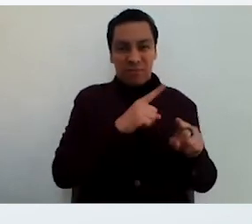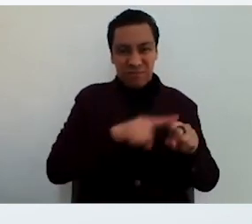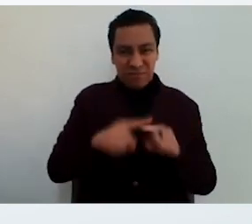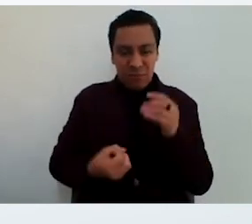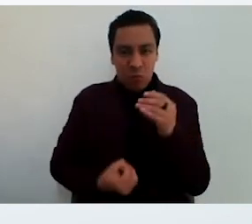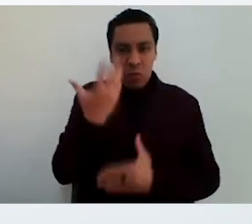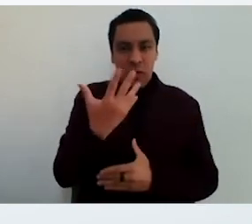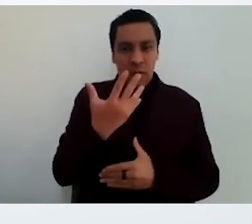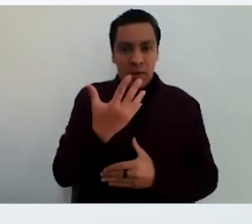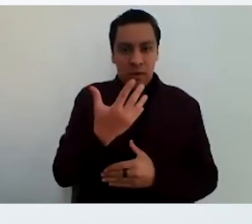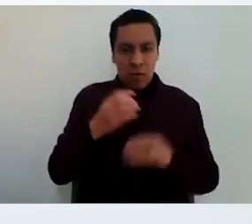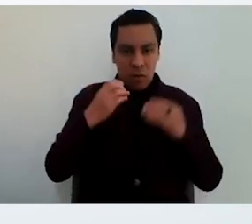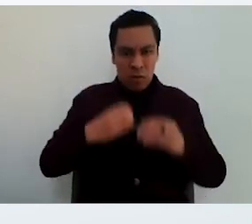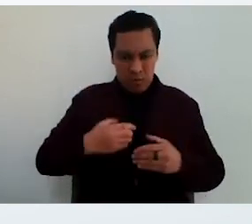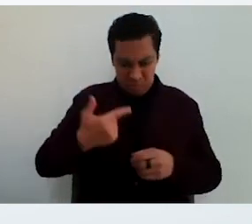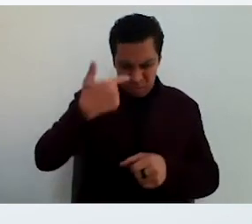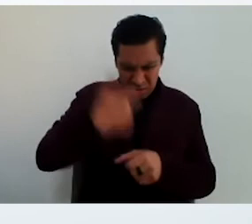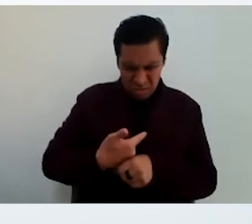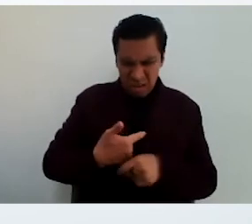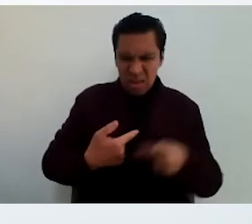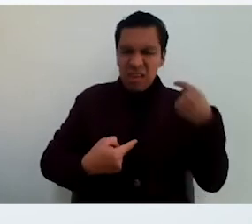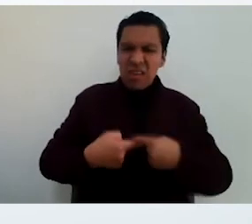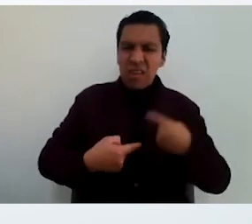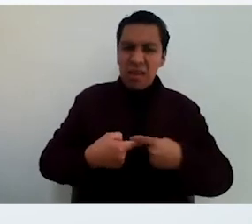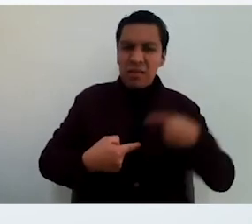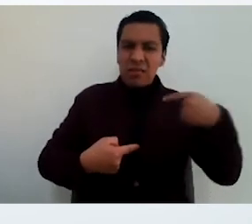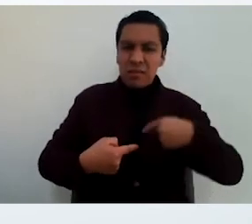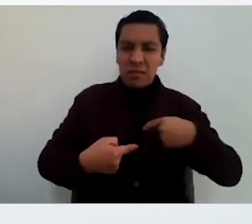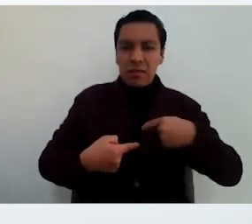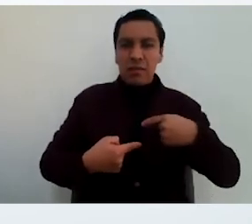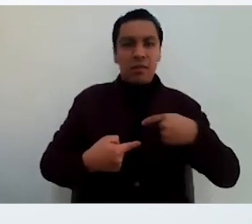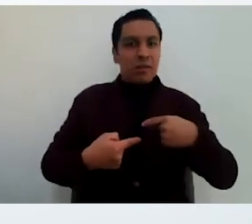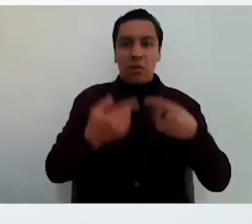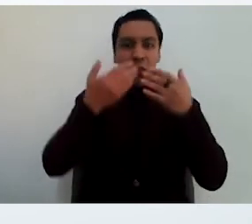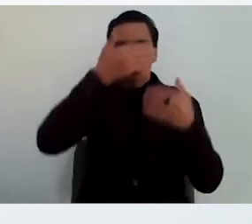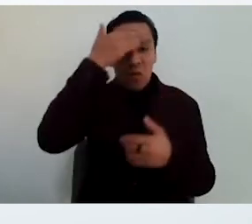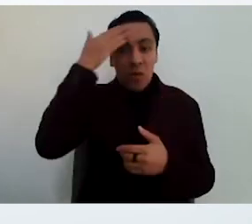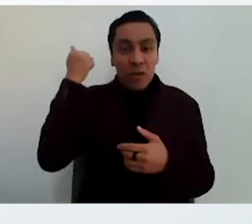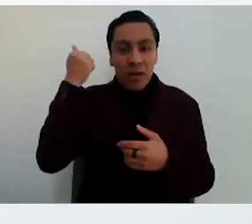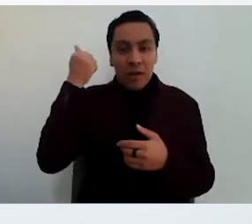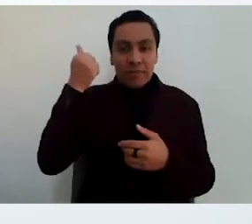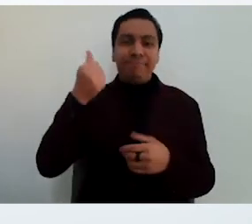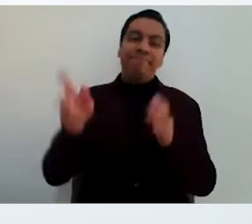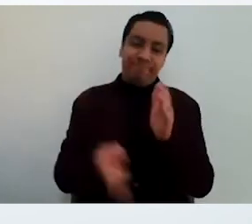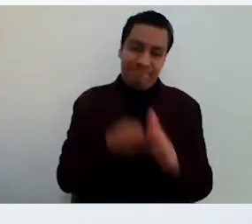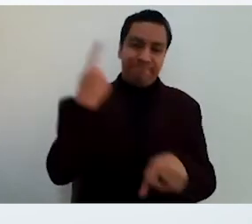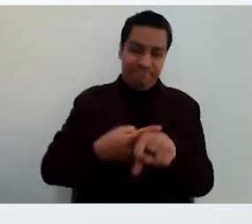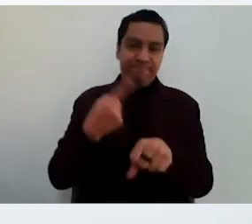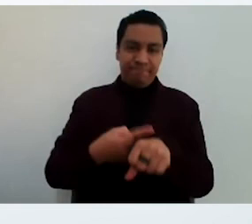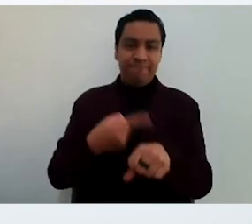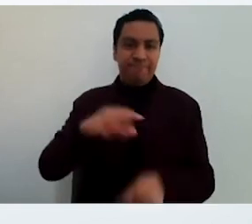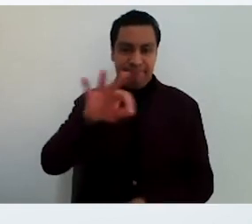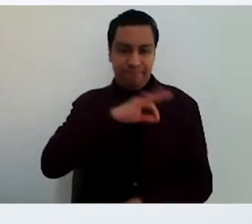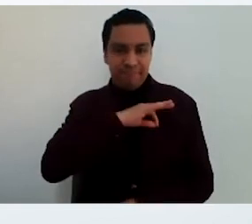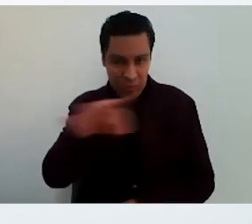escala más amplia, el duplicar el tiempo de inmunidad que nos da la infección por este virus con respecto a otras como